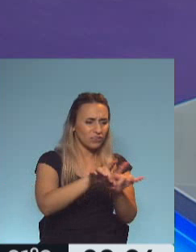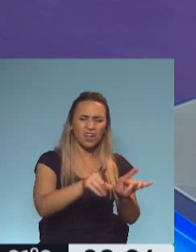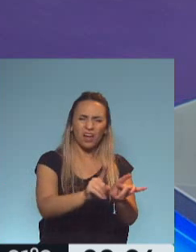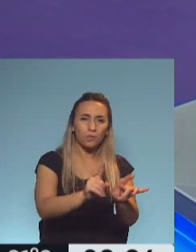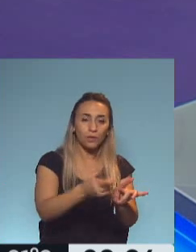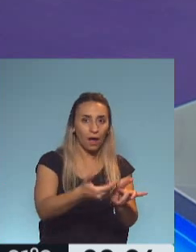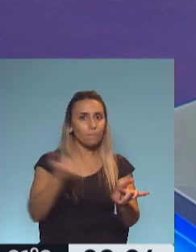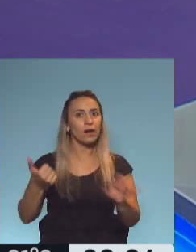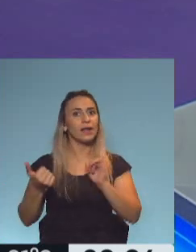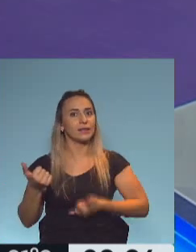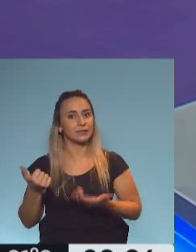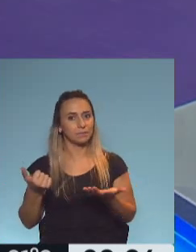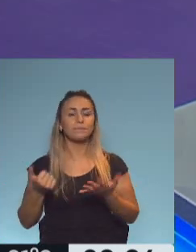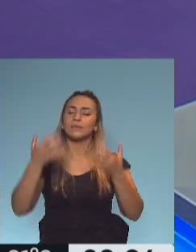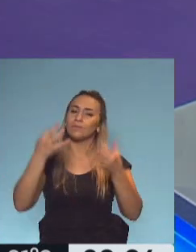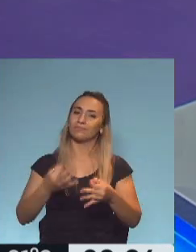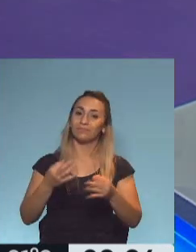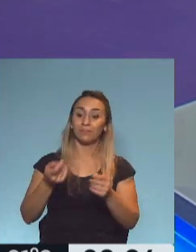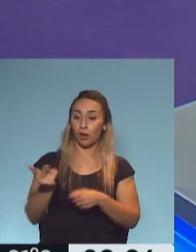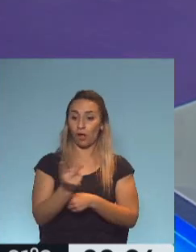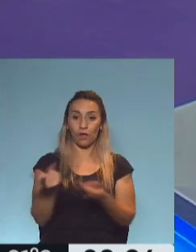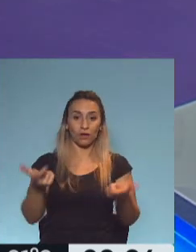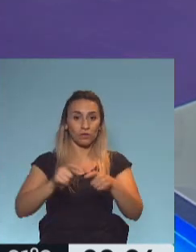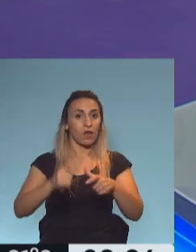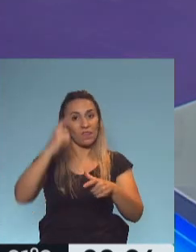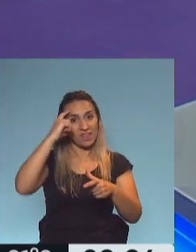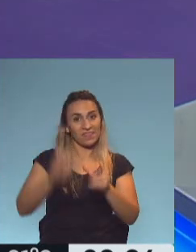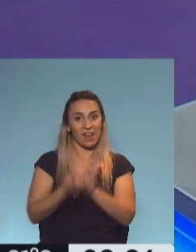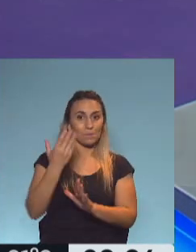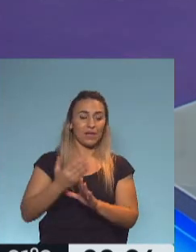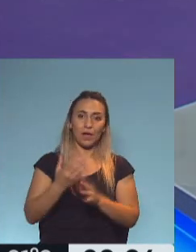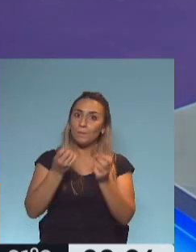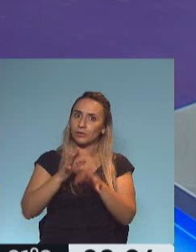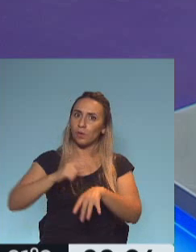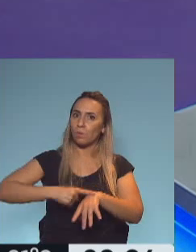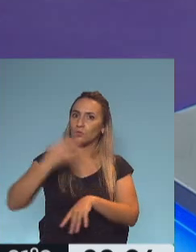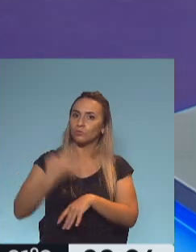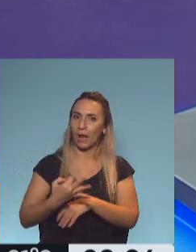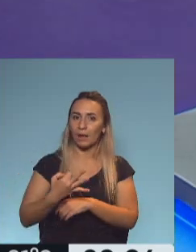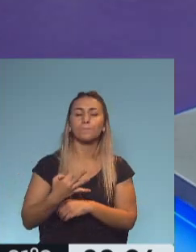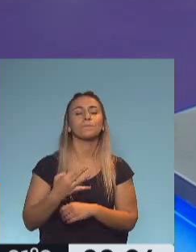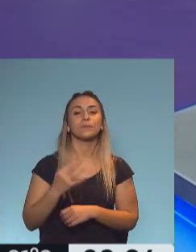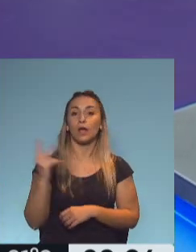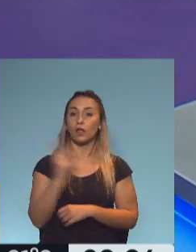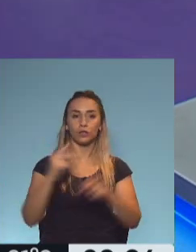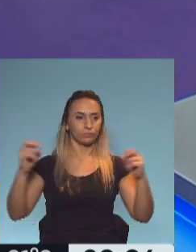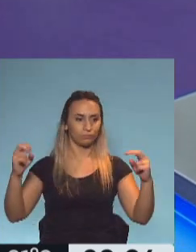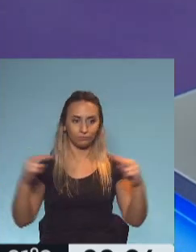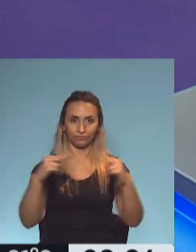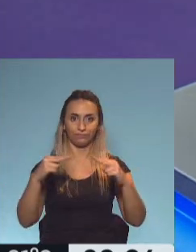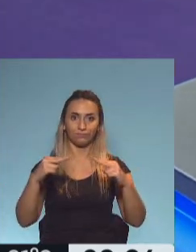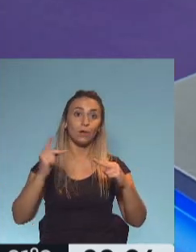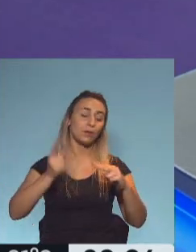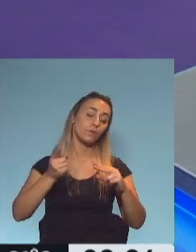rato que a las 10 de la mañana estaba prevista esa reunión, comenzó casi a término. Después de verse las caras, Alberto Fernández y